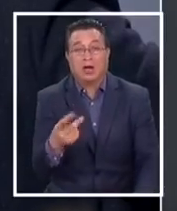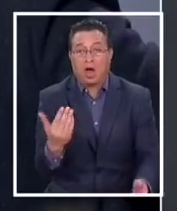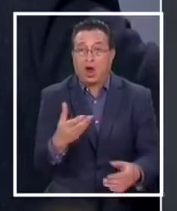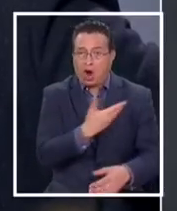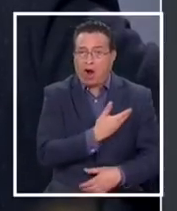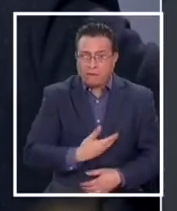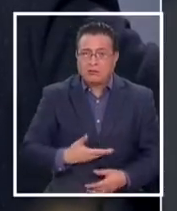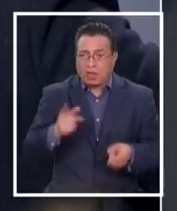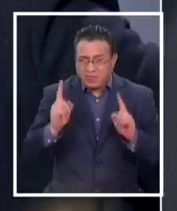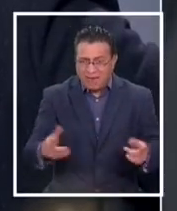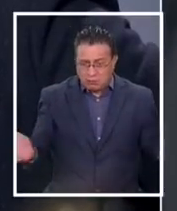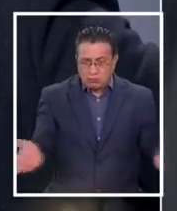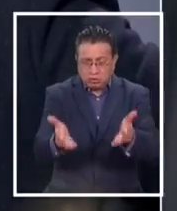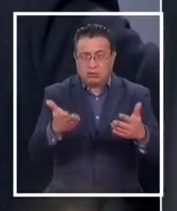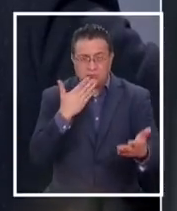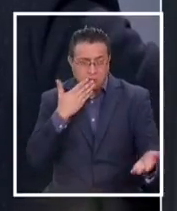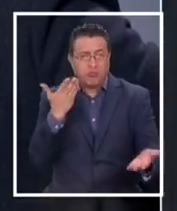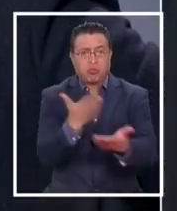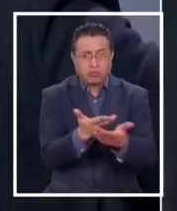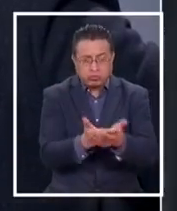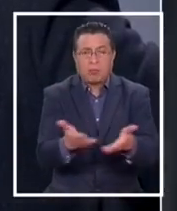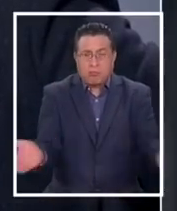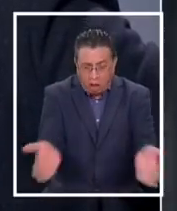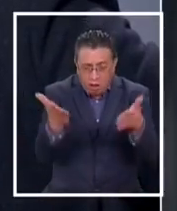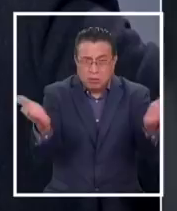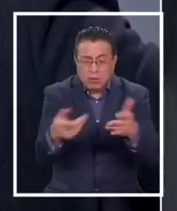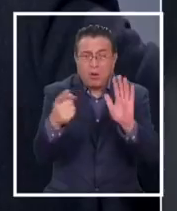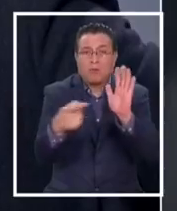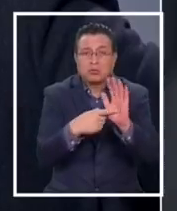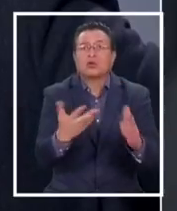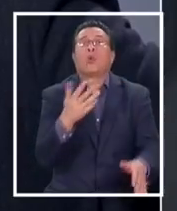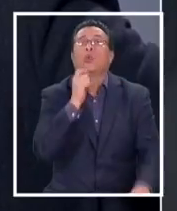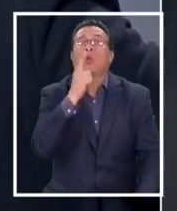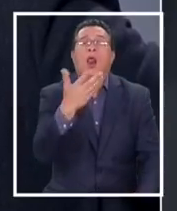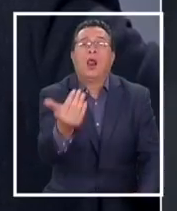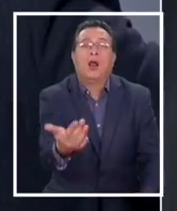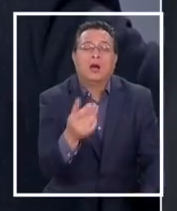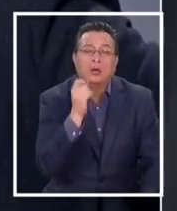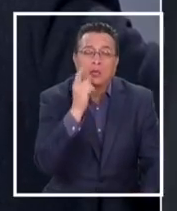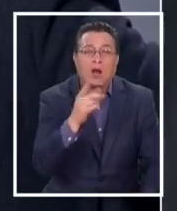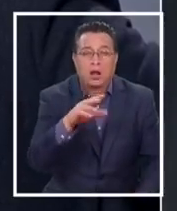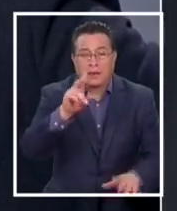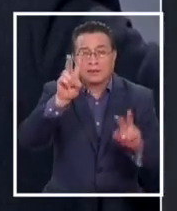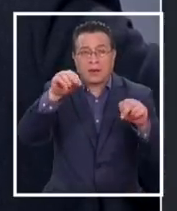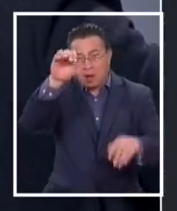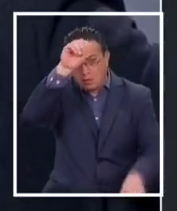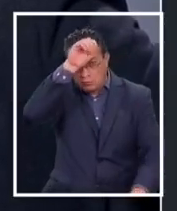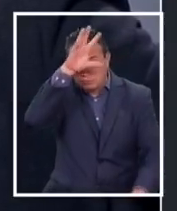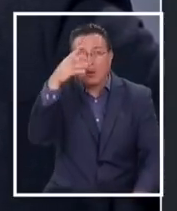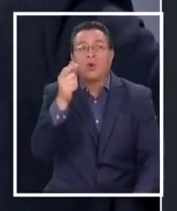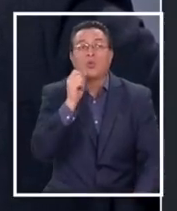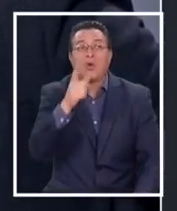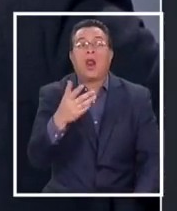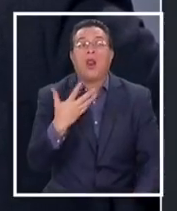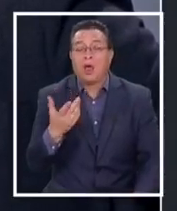gobierno gobierne, que presente su propuesta en materia tributaria, su propuesta en materia de royalty, hemos concordado que presente indicaciones. En conjunto